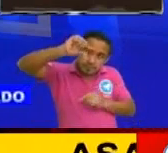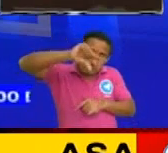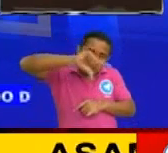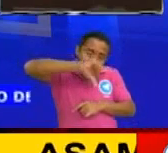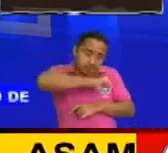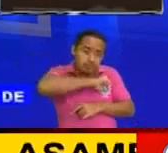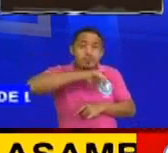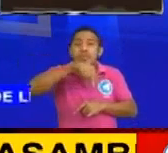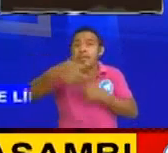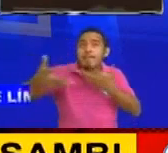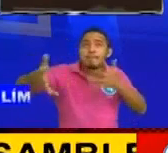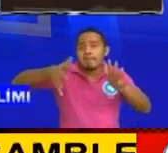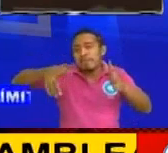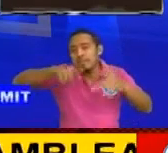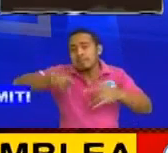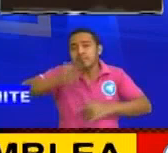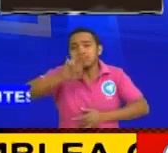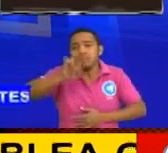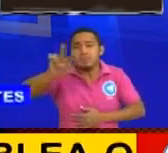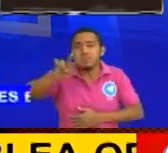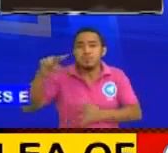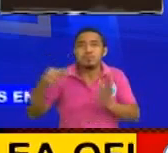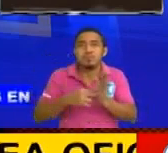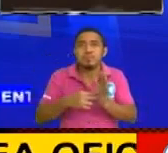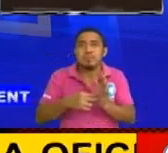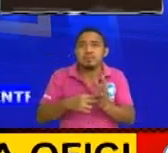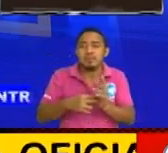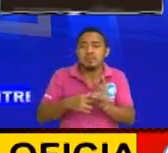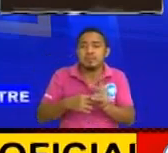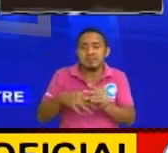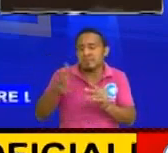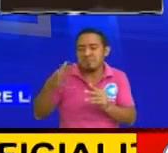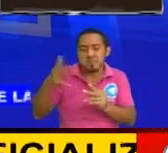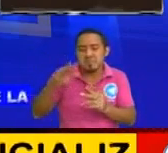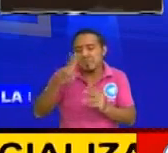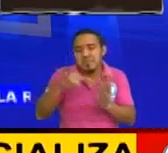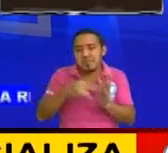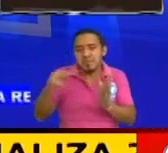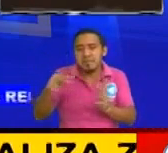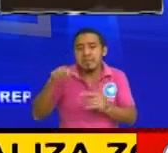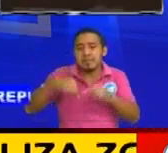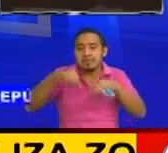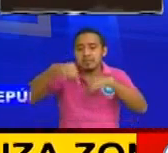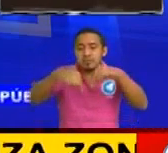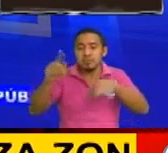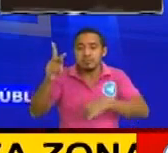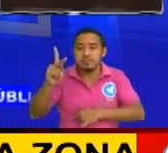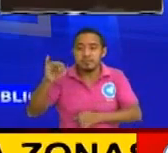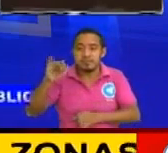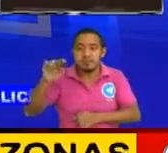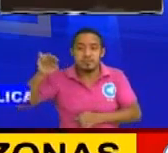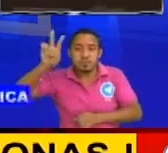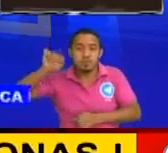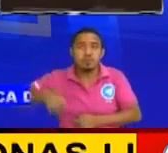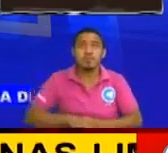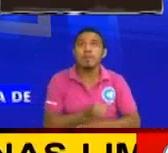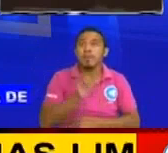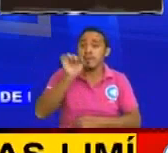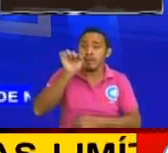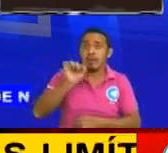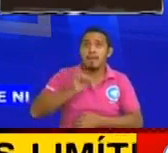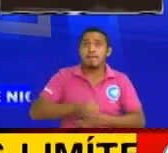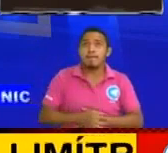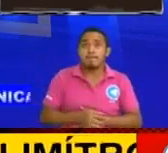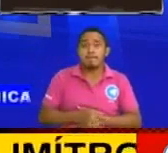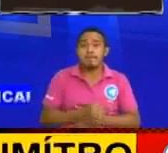representa aproximadamente 22 mil y pico de kilómetros cuadrados. Esta zona de acá. Eso es,